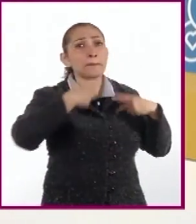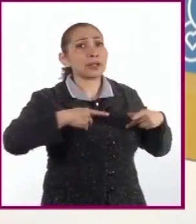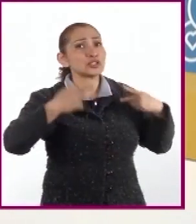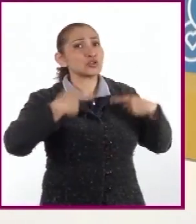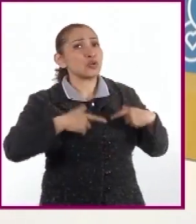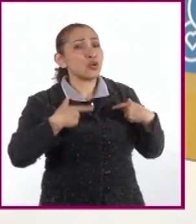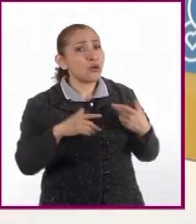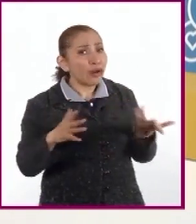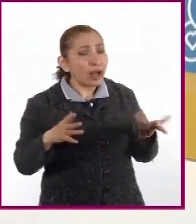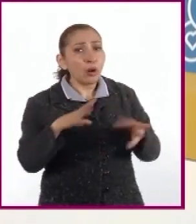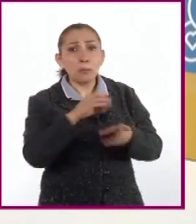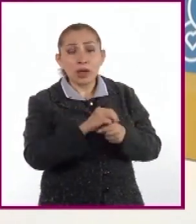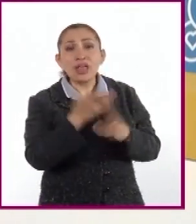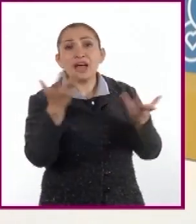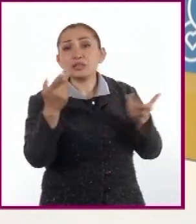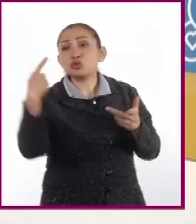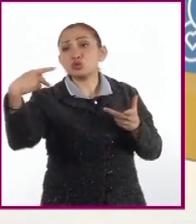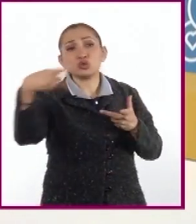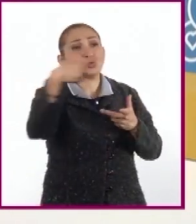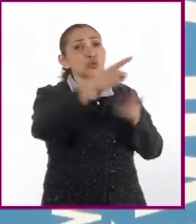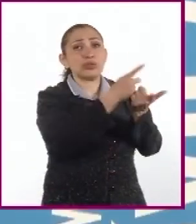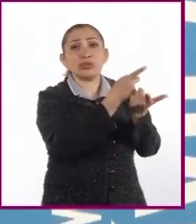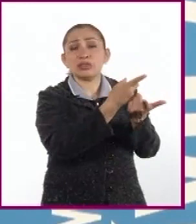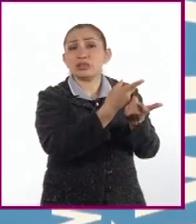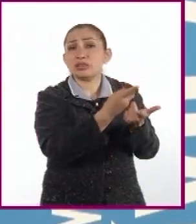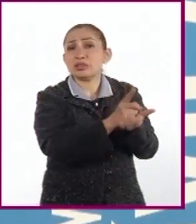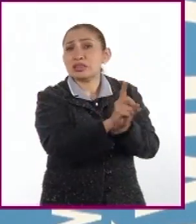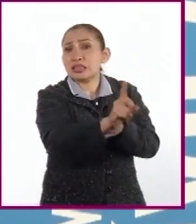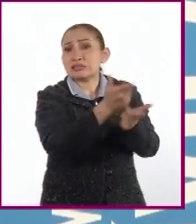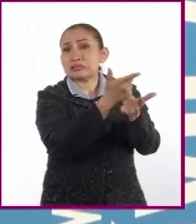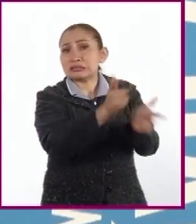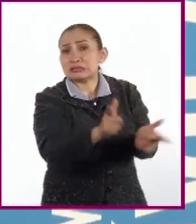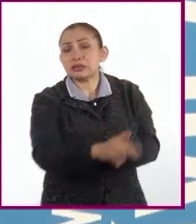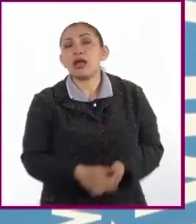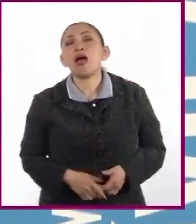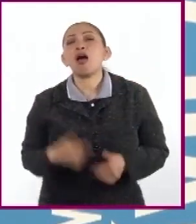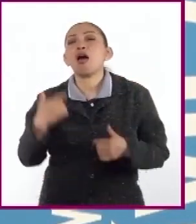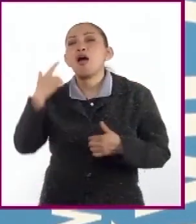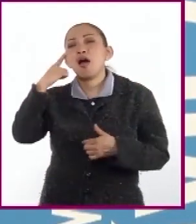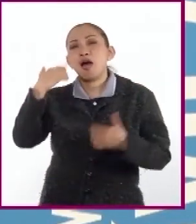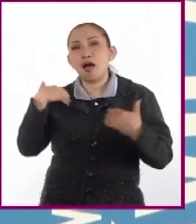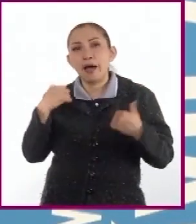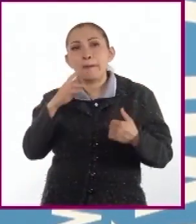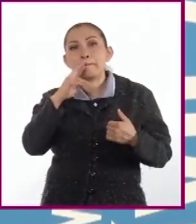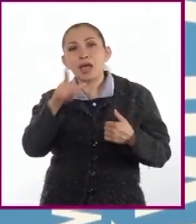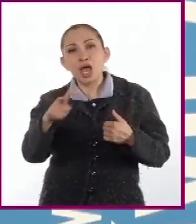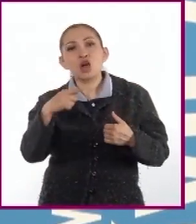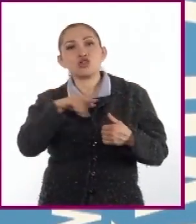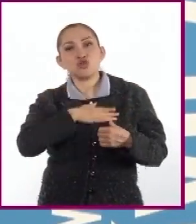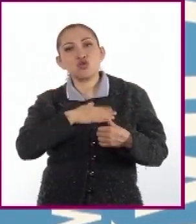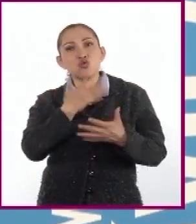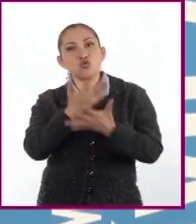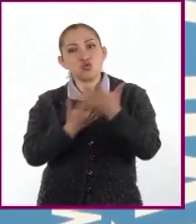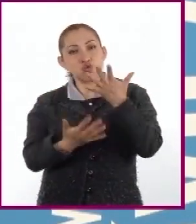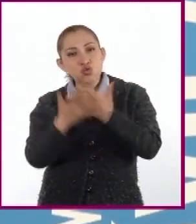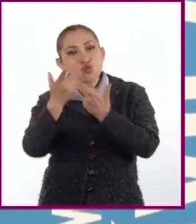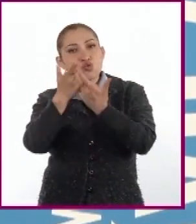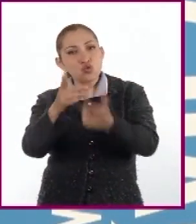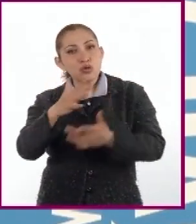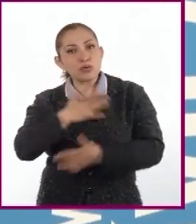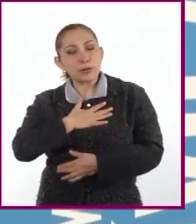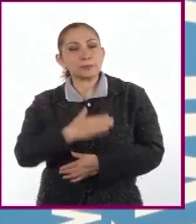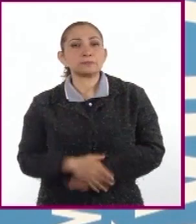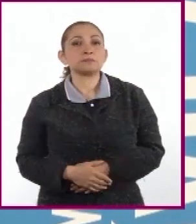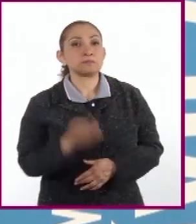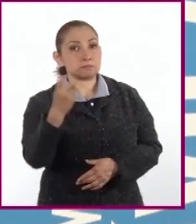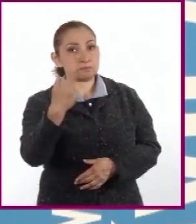una sociedad ejercemos nuestro derecho a la libertad. Ya voy comprendiendo más sobre el ejercicio de la libertad, maestra Bettina.